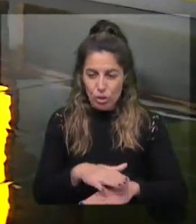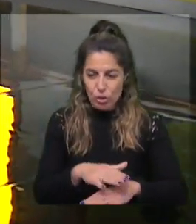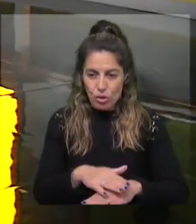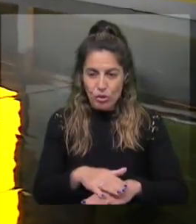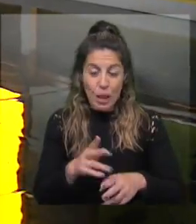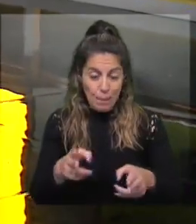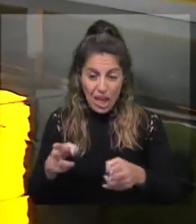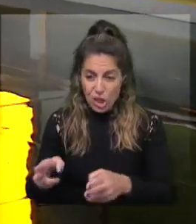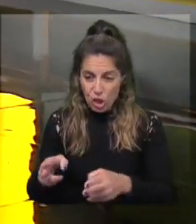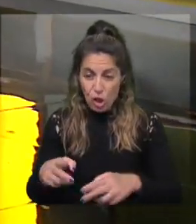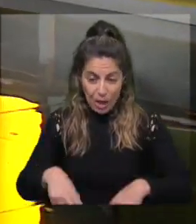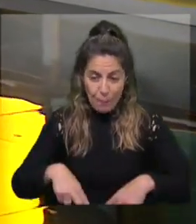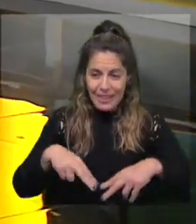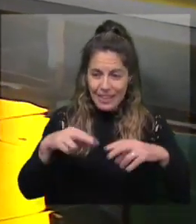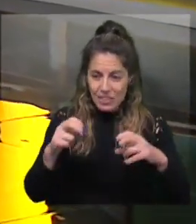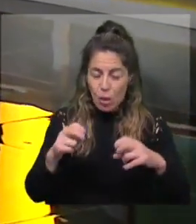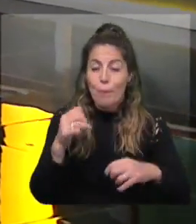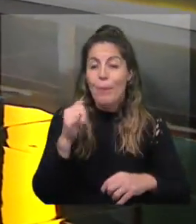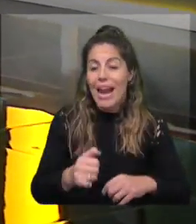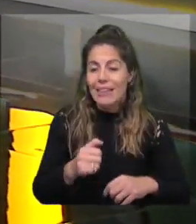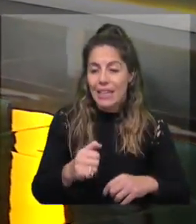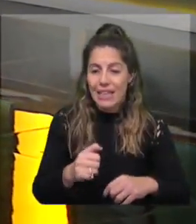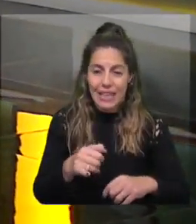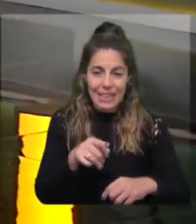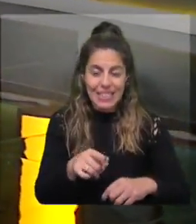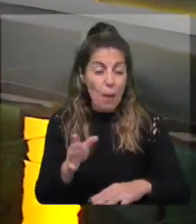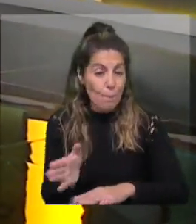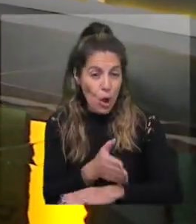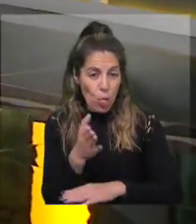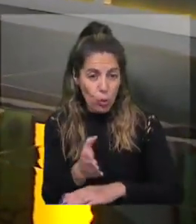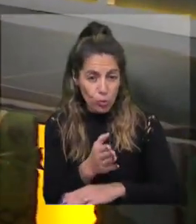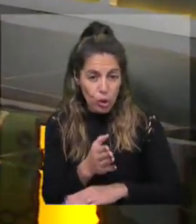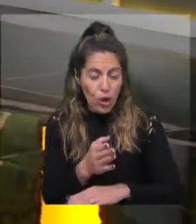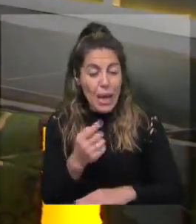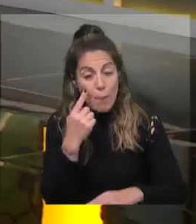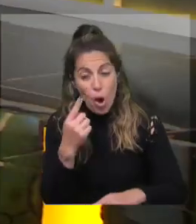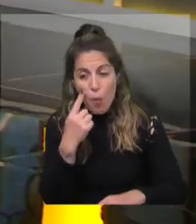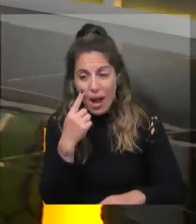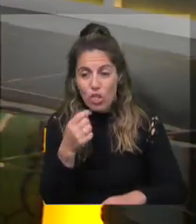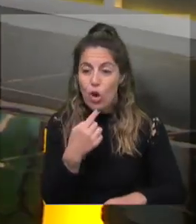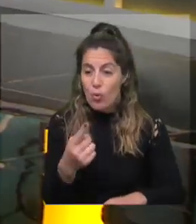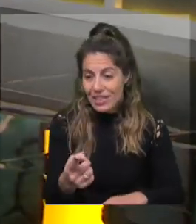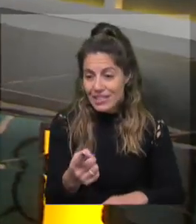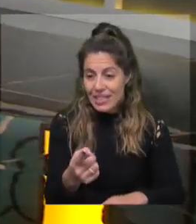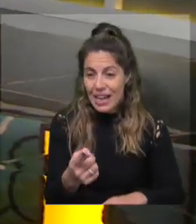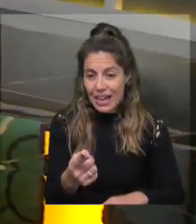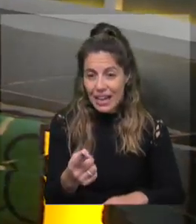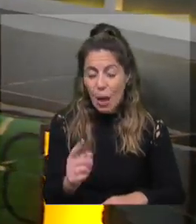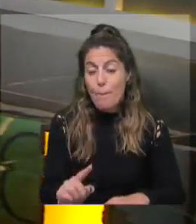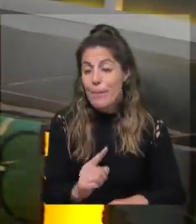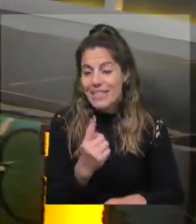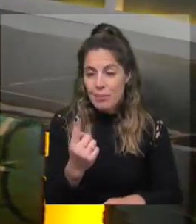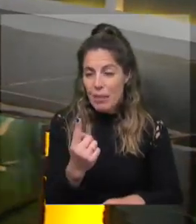del periodo de la investigación para tener ese producto e irlo testeando, como decía María, en